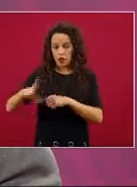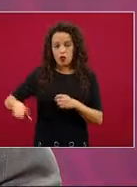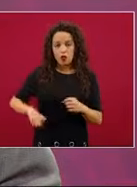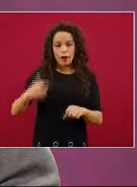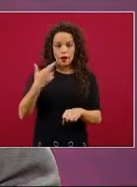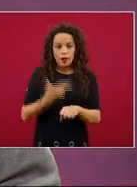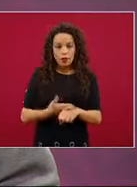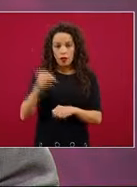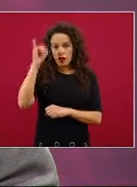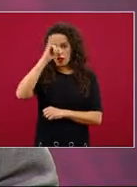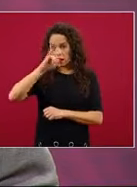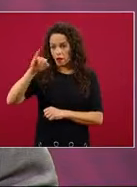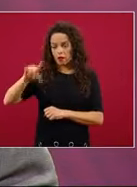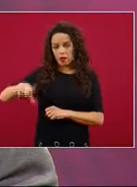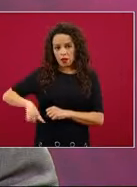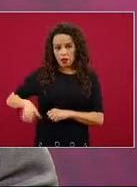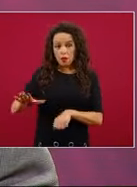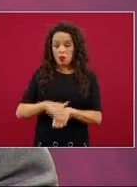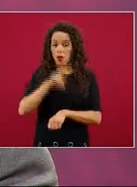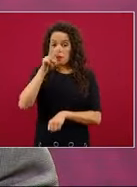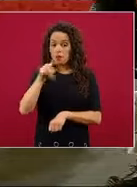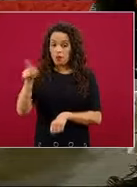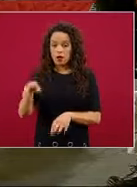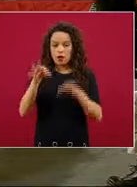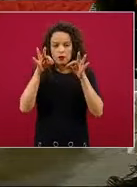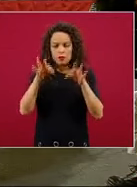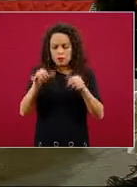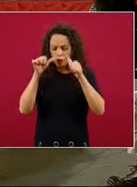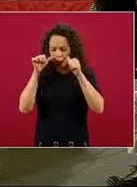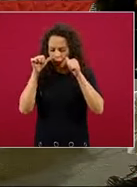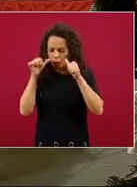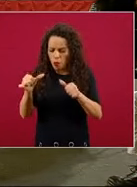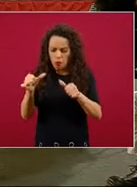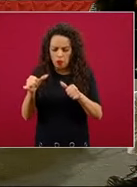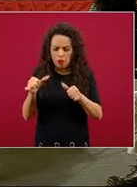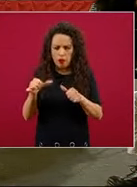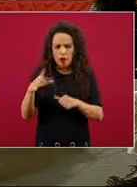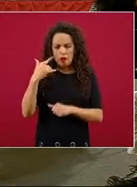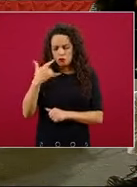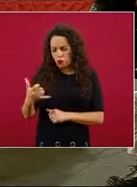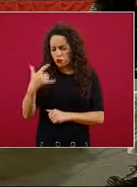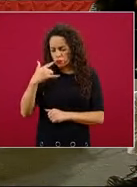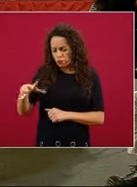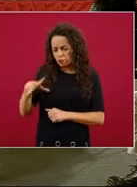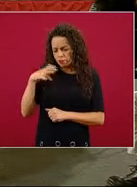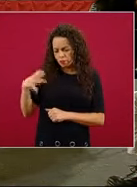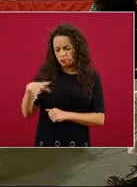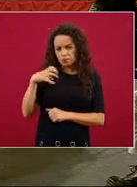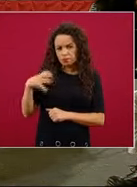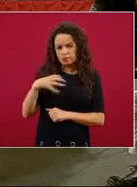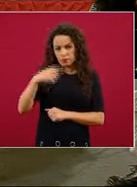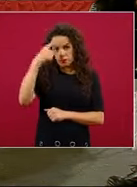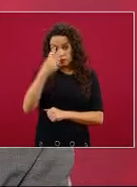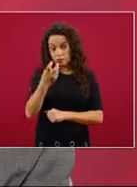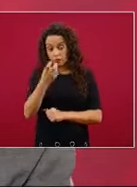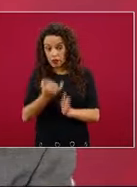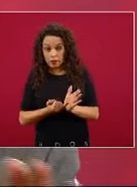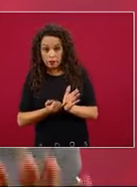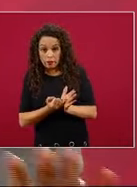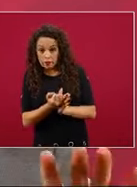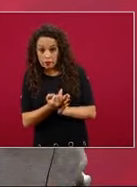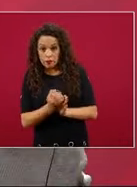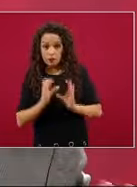jefa de gobierno, por el trabajo tan dedicado que han hecho en esta compleja situación de tener que tomar decisiones